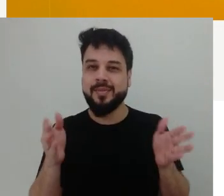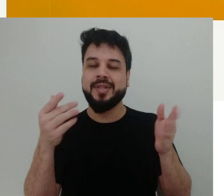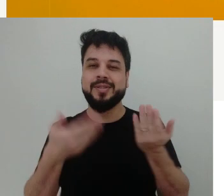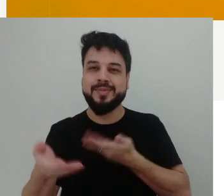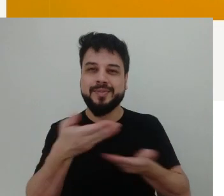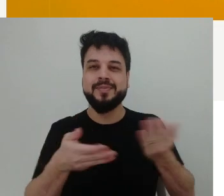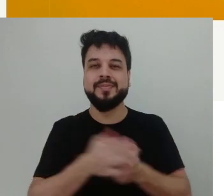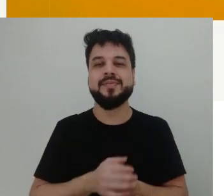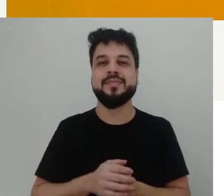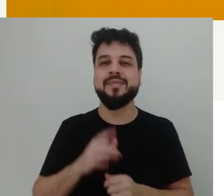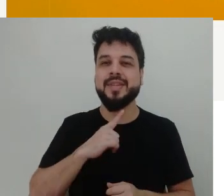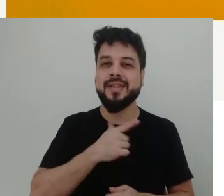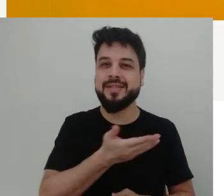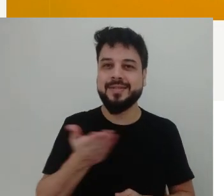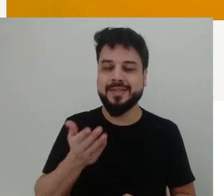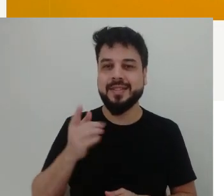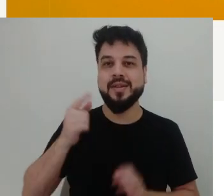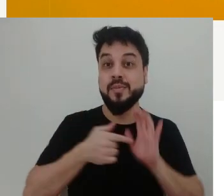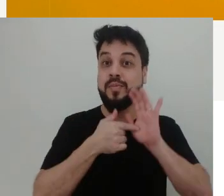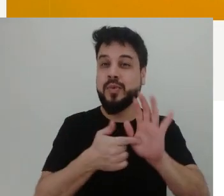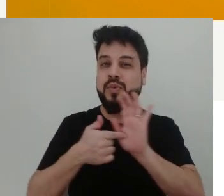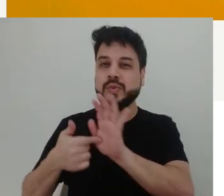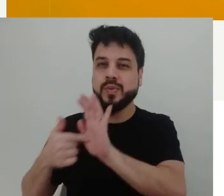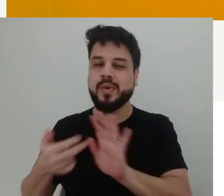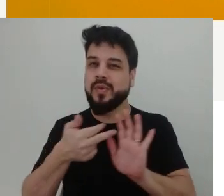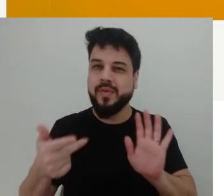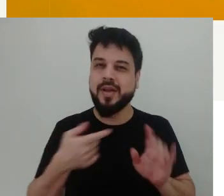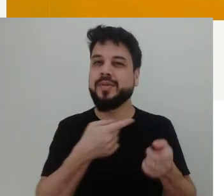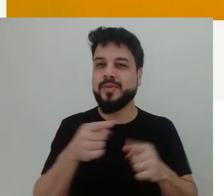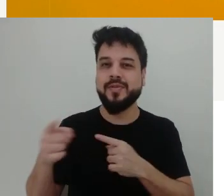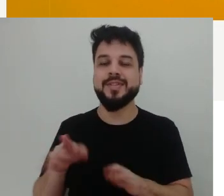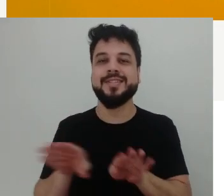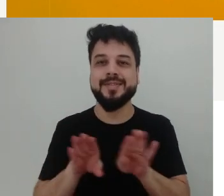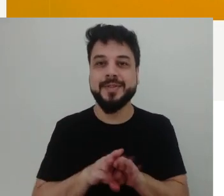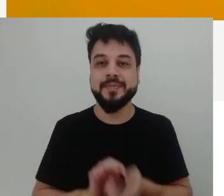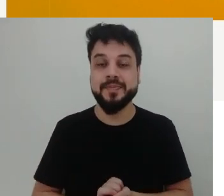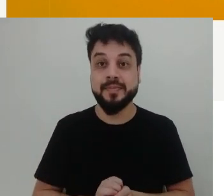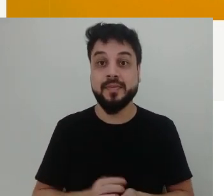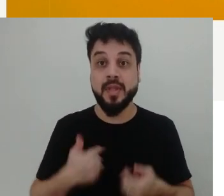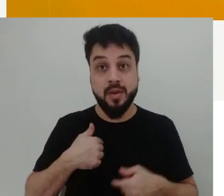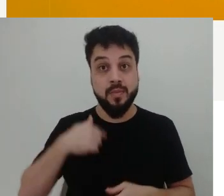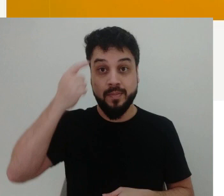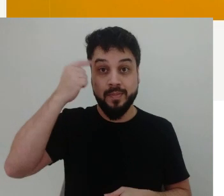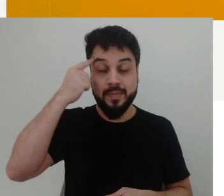y Eduardo también, todos en realidad es un proceso de búsqueda, ¿verdad?